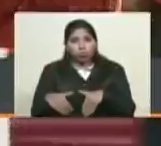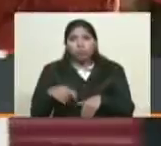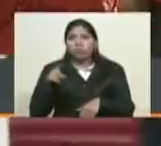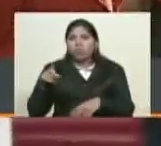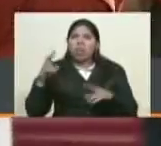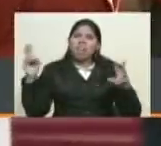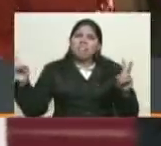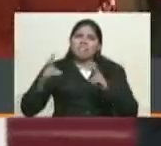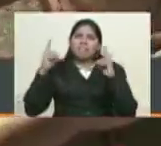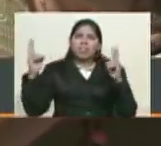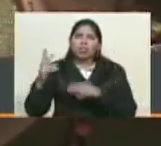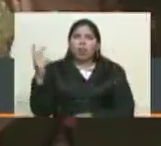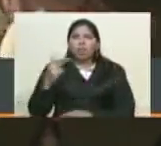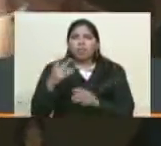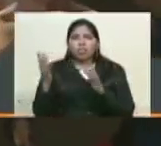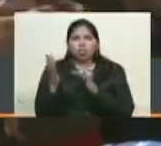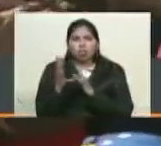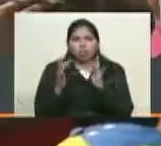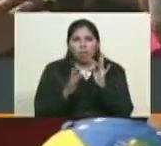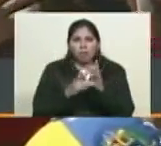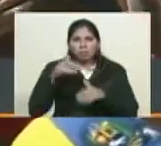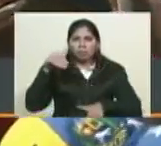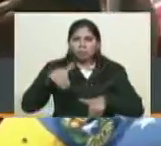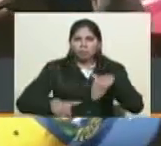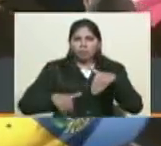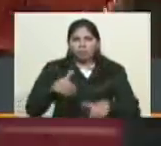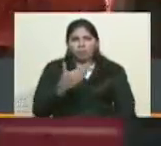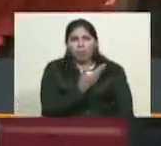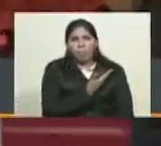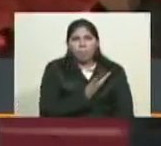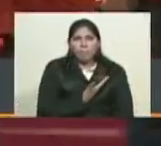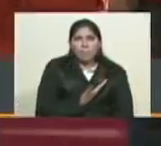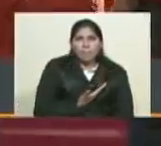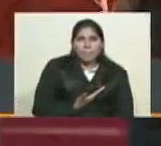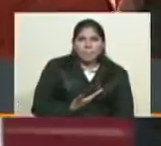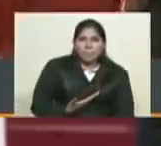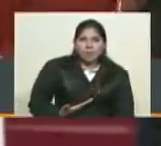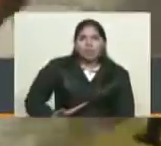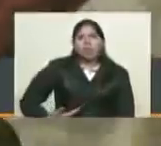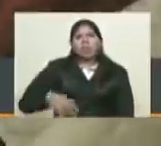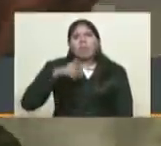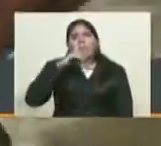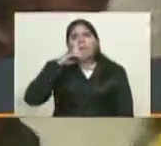victoria presidencial del presidente Nicolás Maduro.